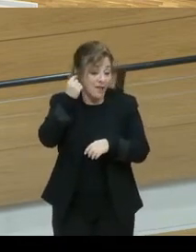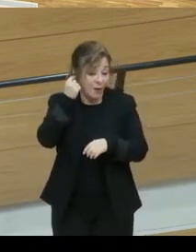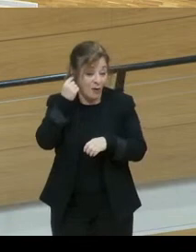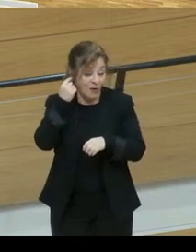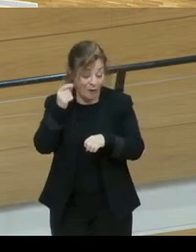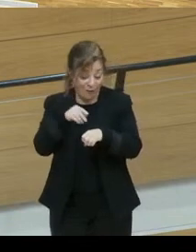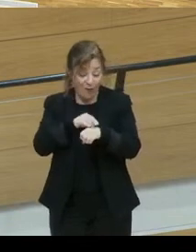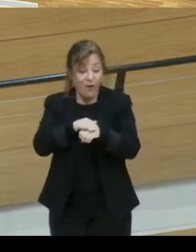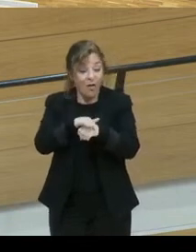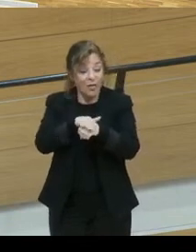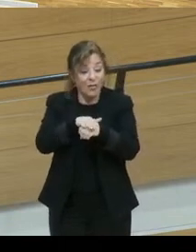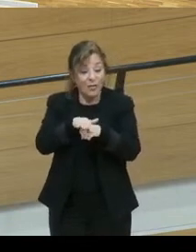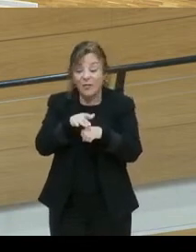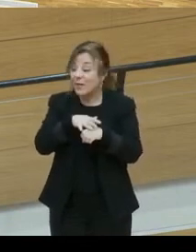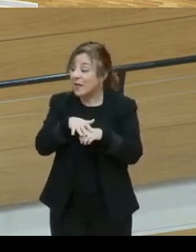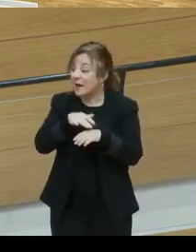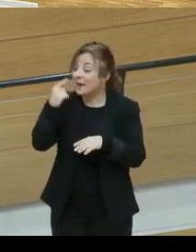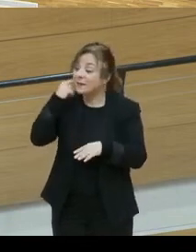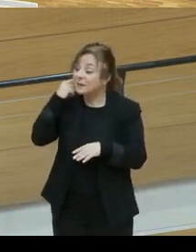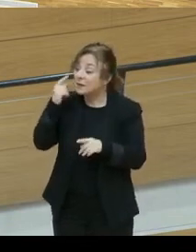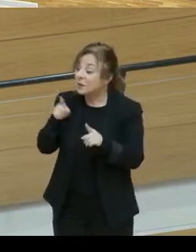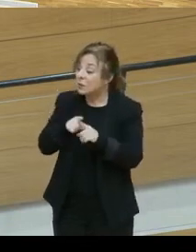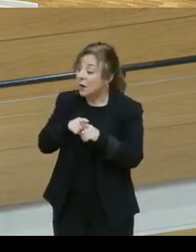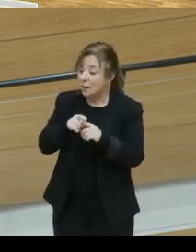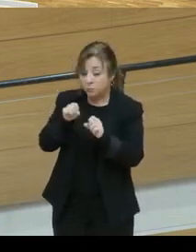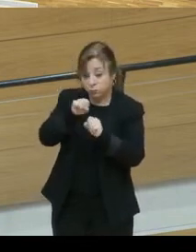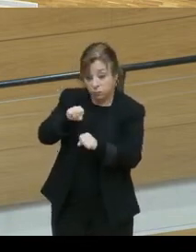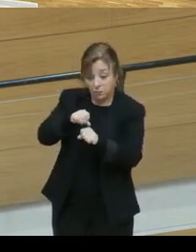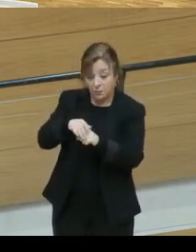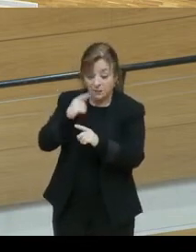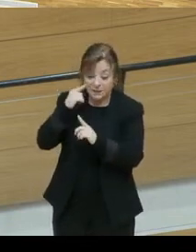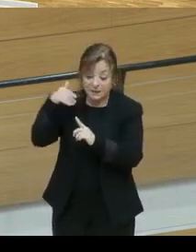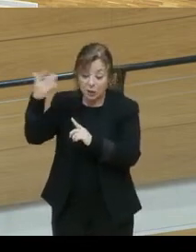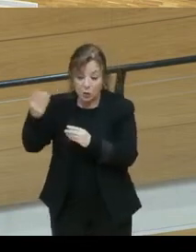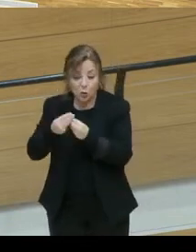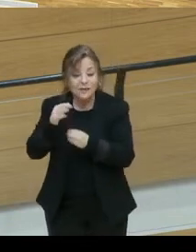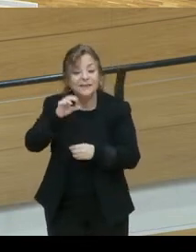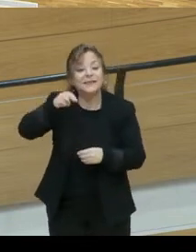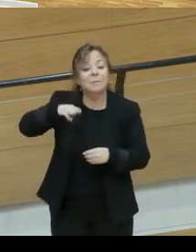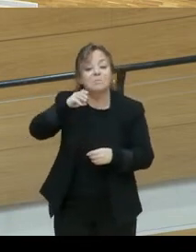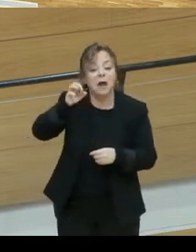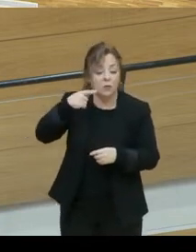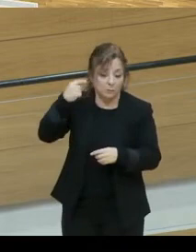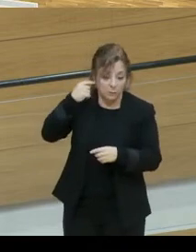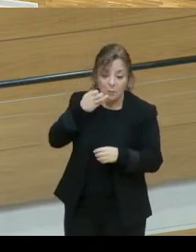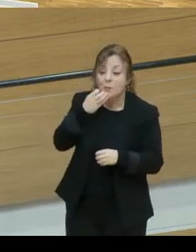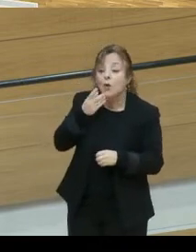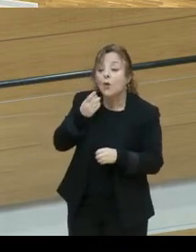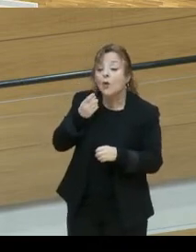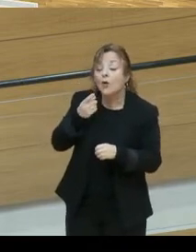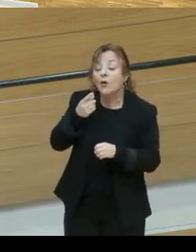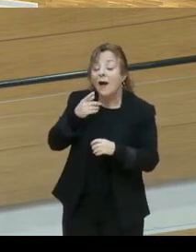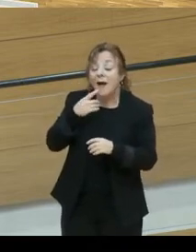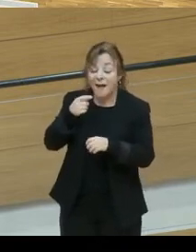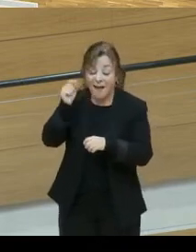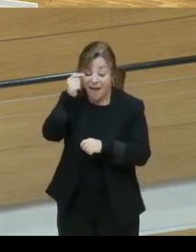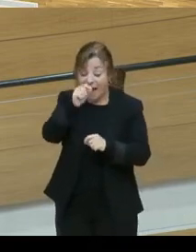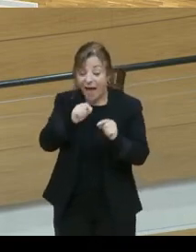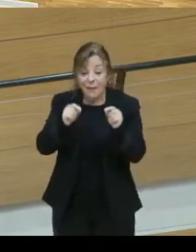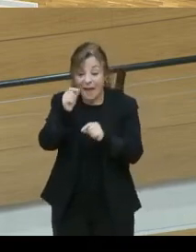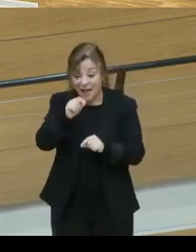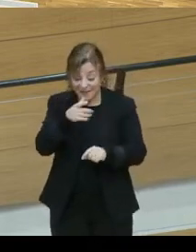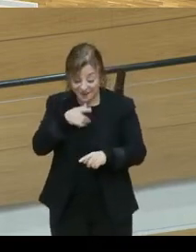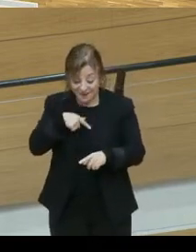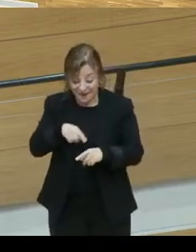sirven como barrera entre el exterior y el tímpano. O por ejemplo la cera de abejas. Las abejas producen un tipo de cera que es